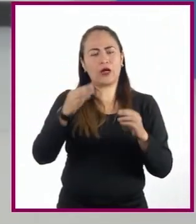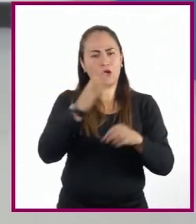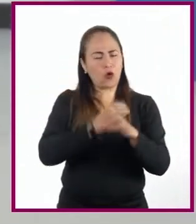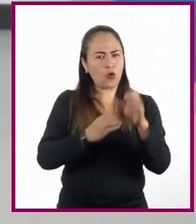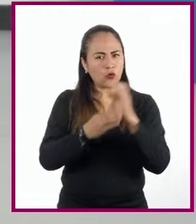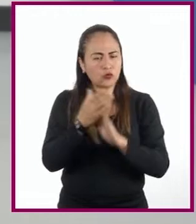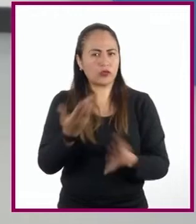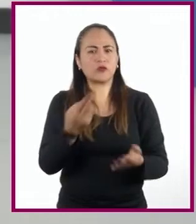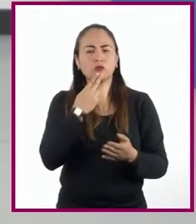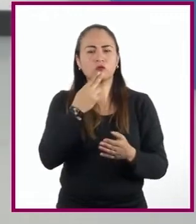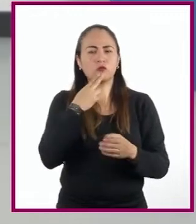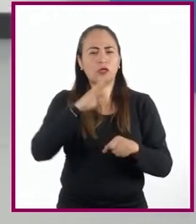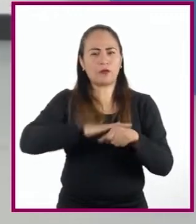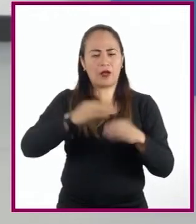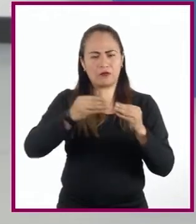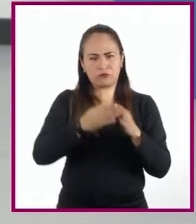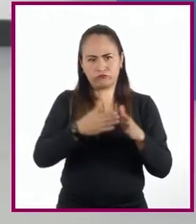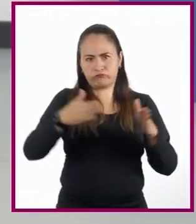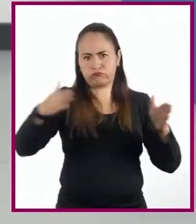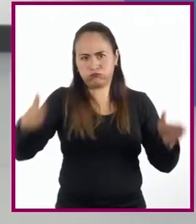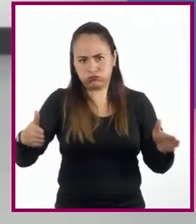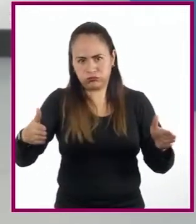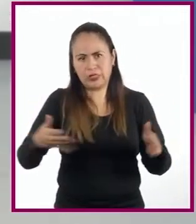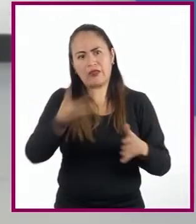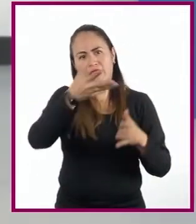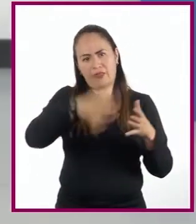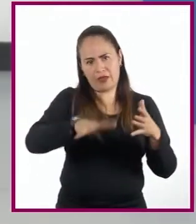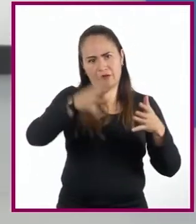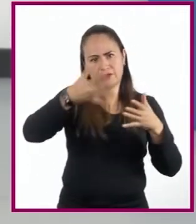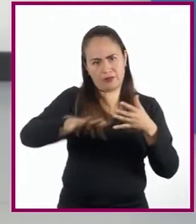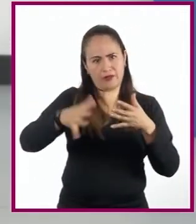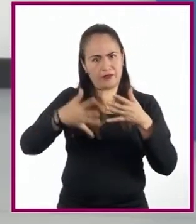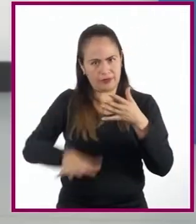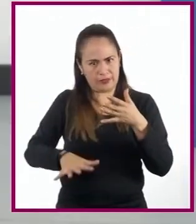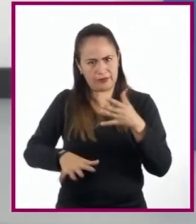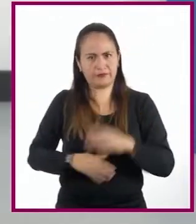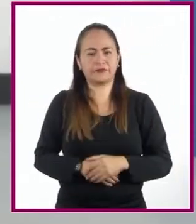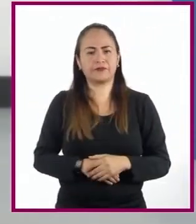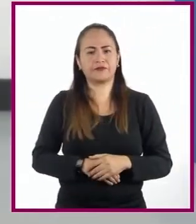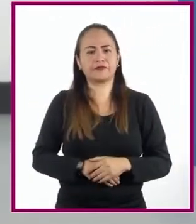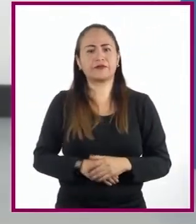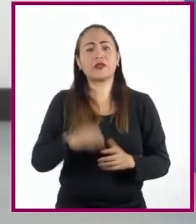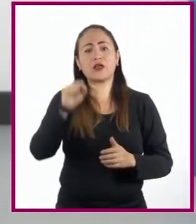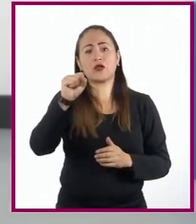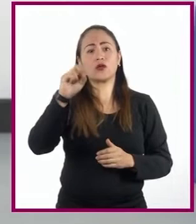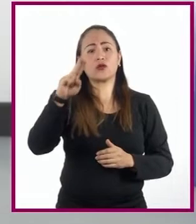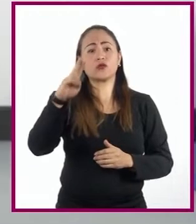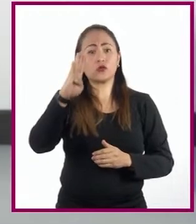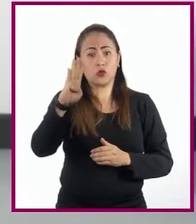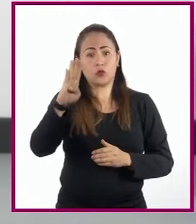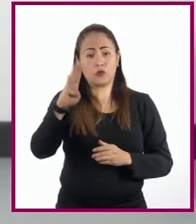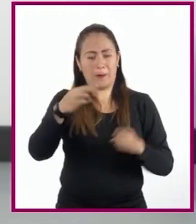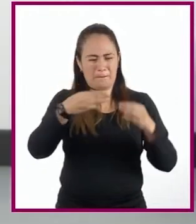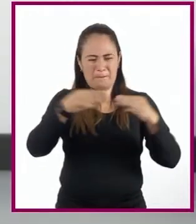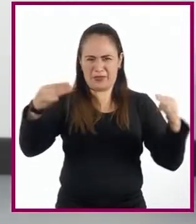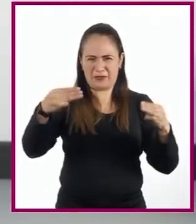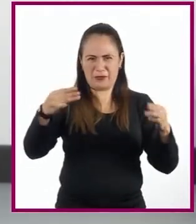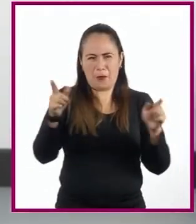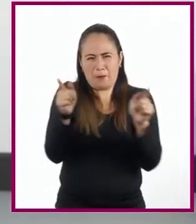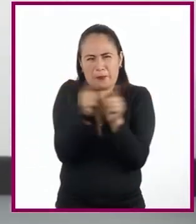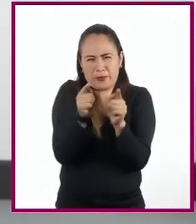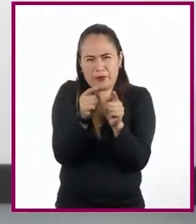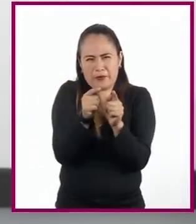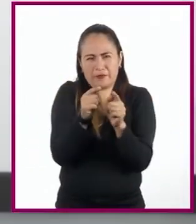objetos a partir de los múltiplos de 10. Los submúltiplos del metro, que son unidades de medida menores que el